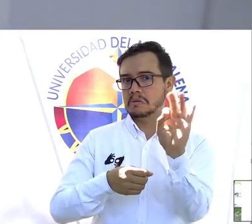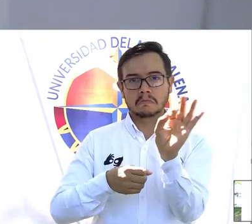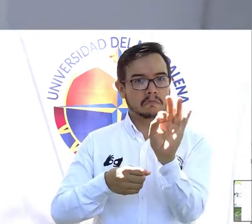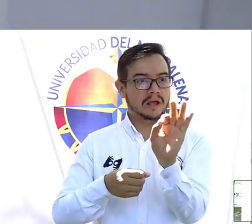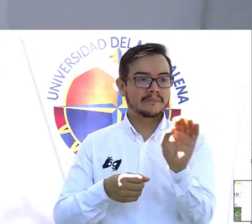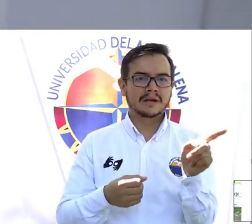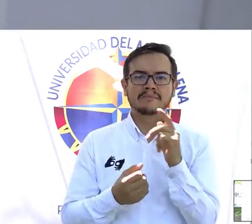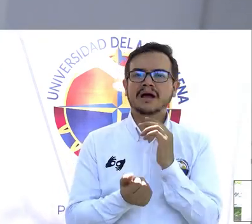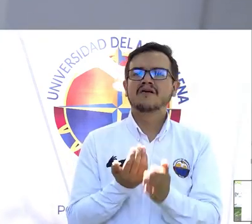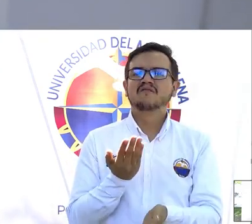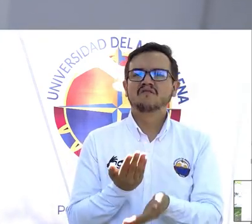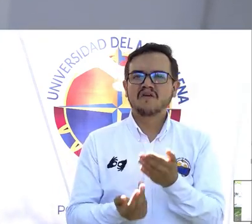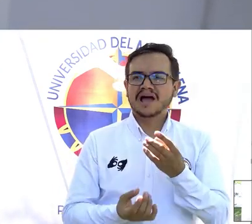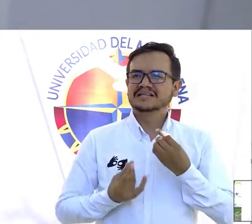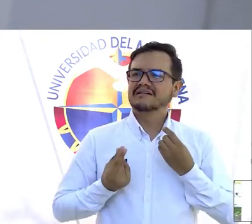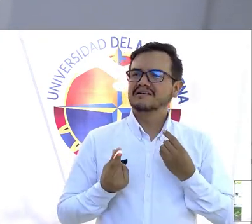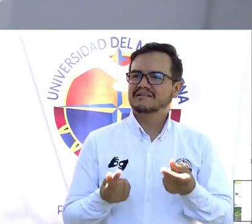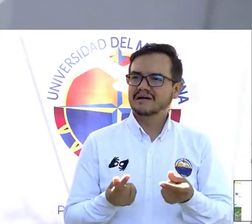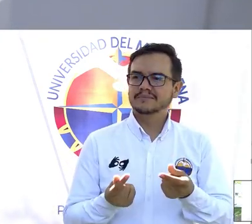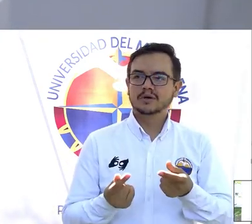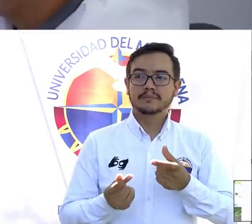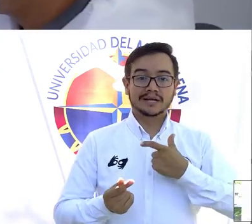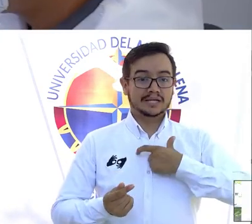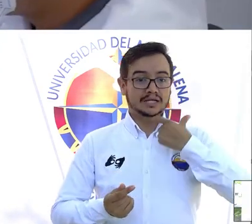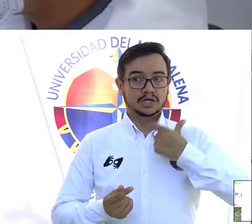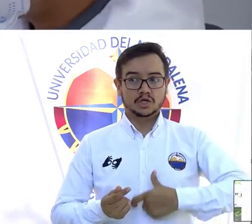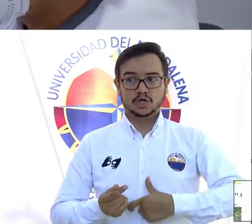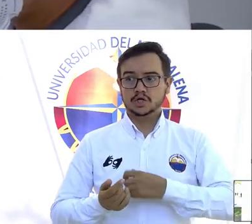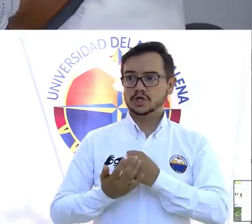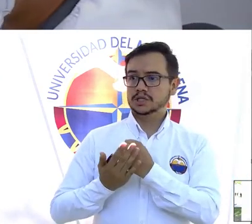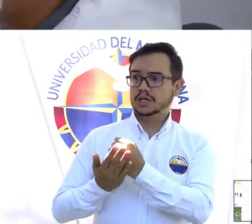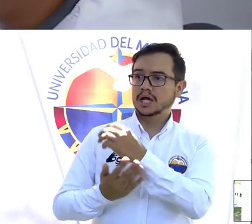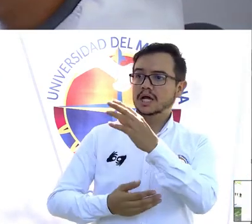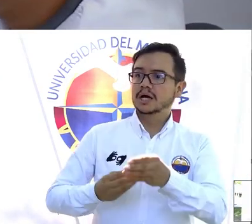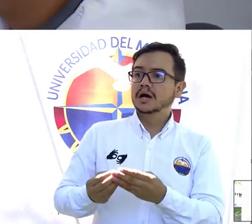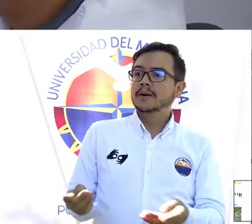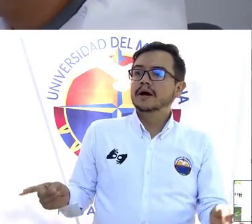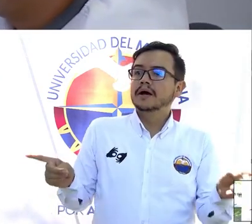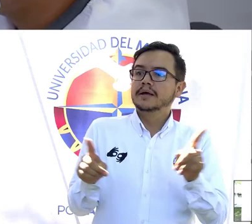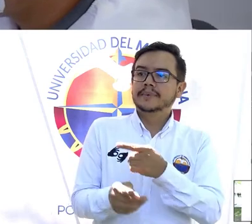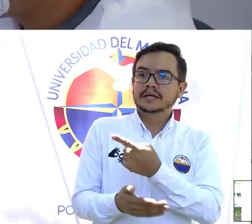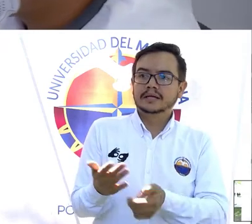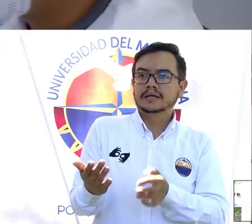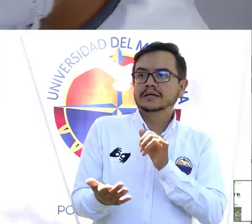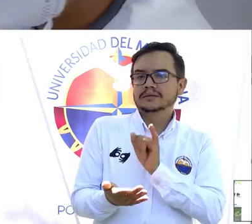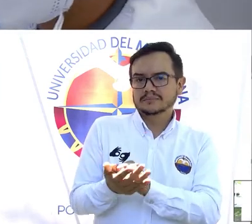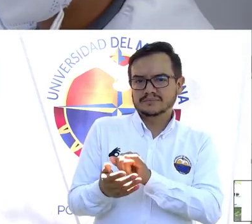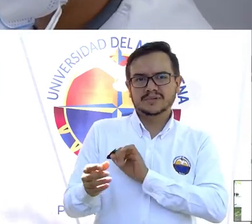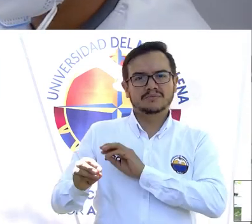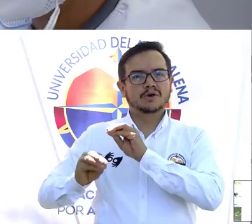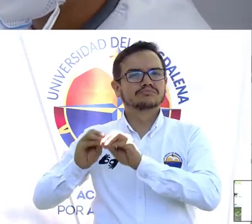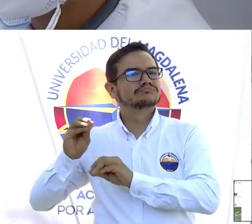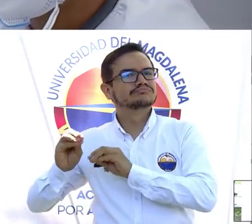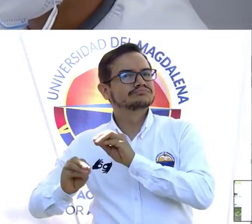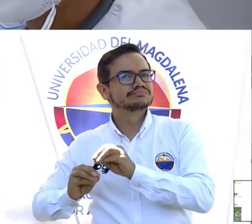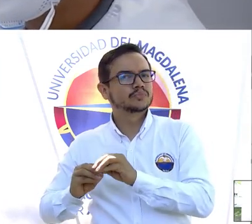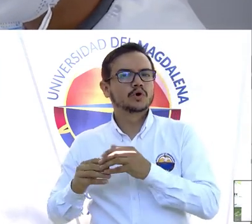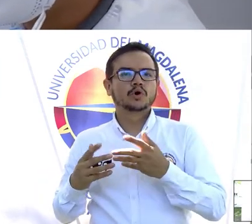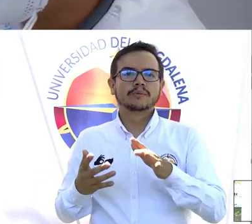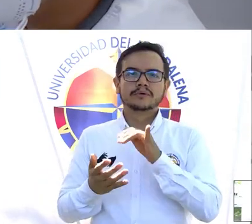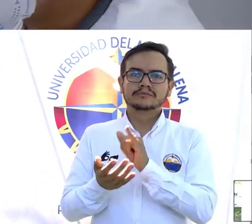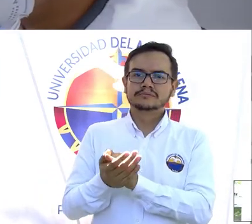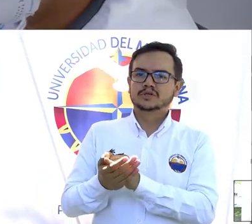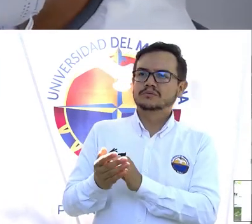más rápido para el estudiante, a diferencia de lo que es la película, que es a través, que se revela a través de